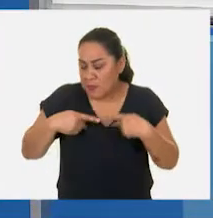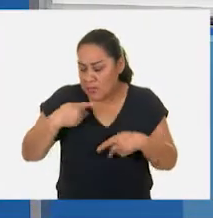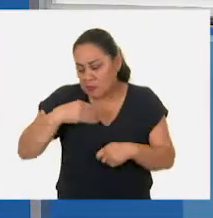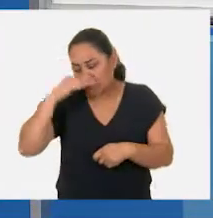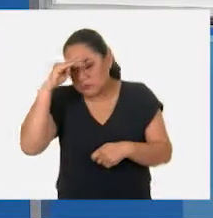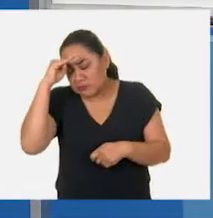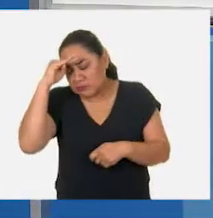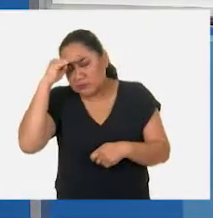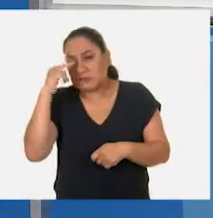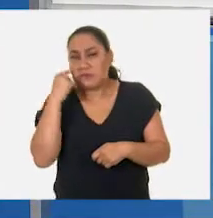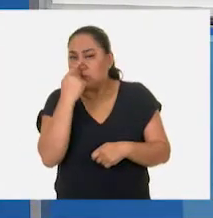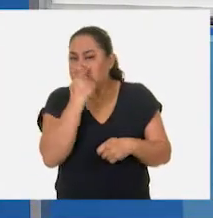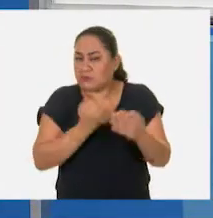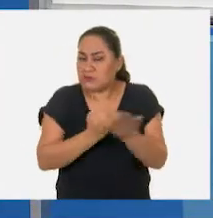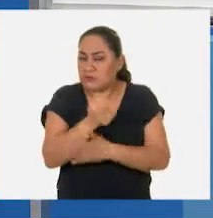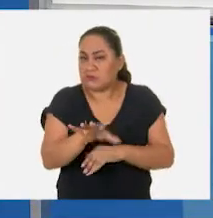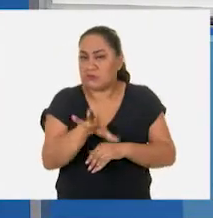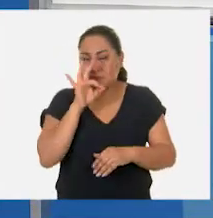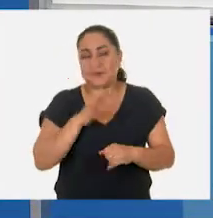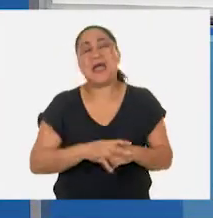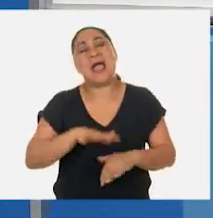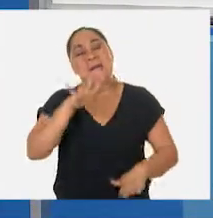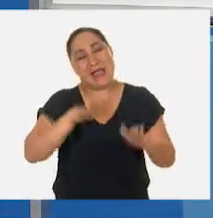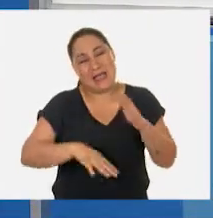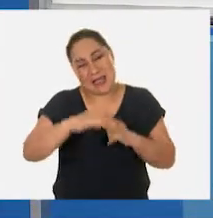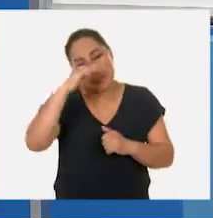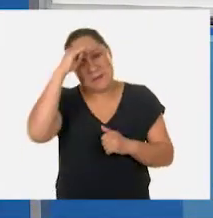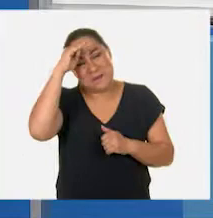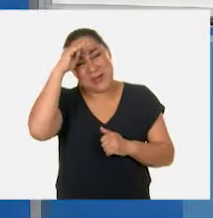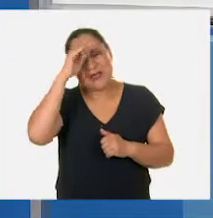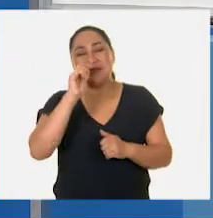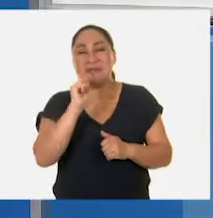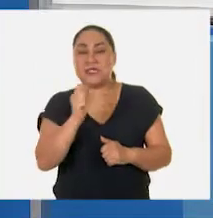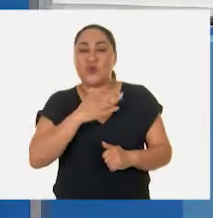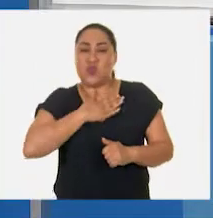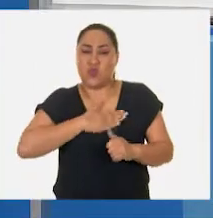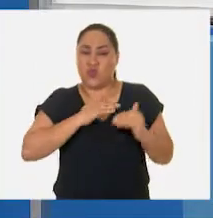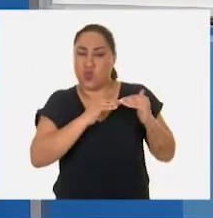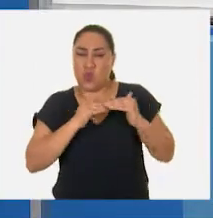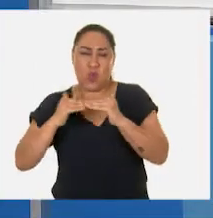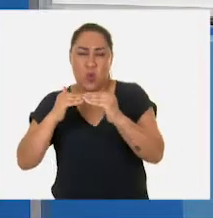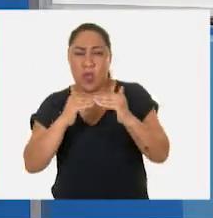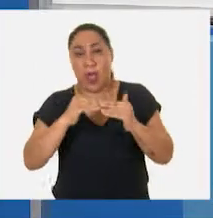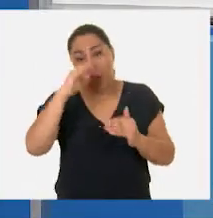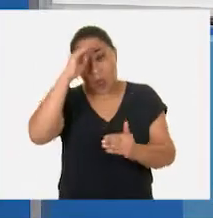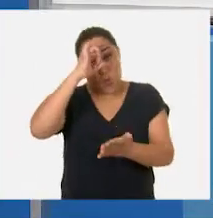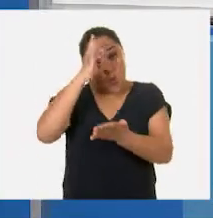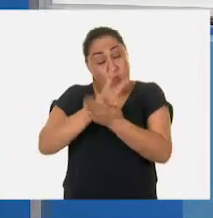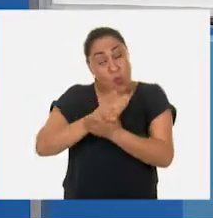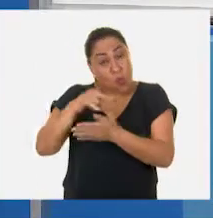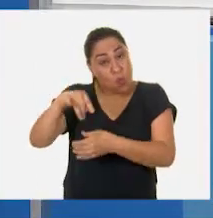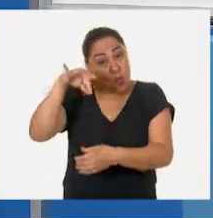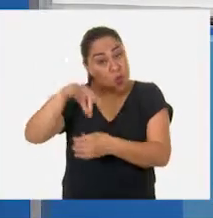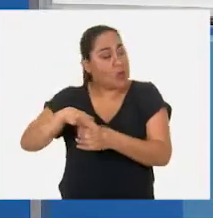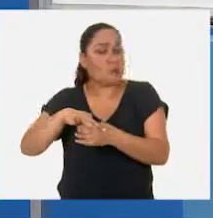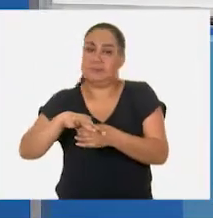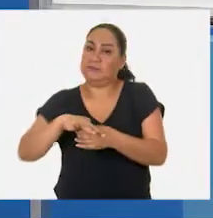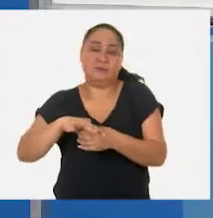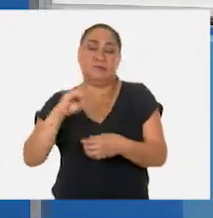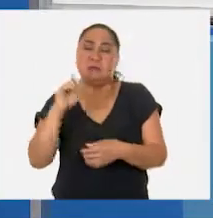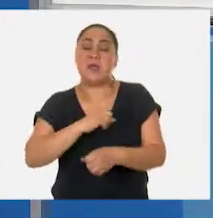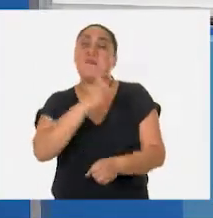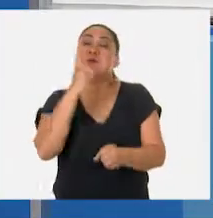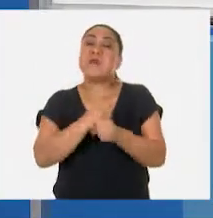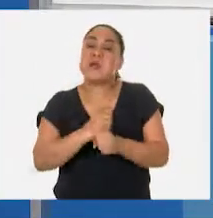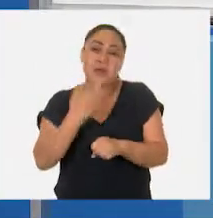elegir. A veces pensamos que la democracia solo se trata de votaciones, pero los cambios se construyen y empiezan por nosotros